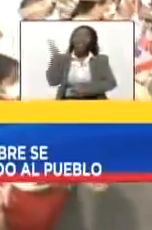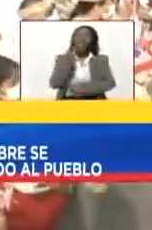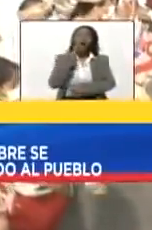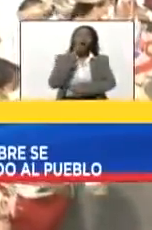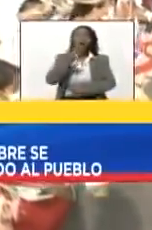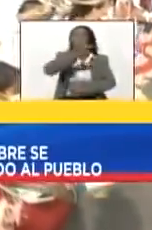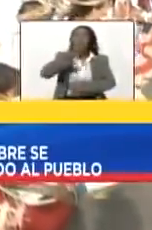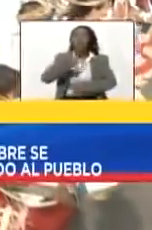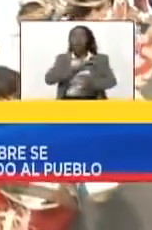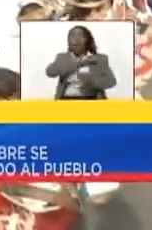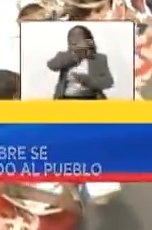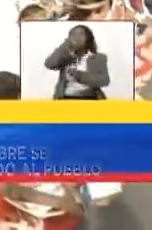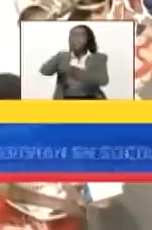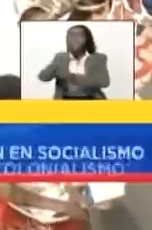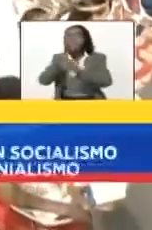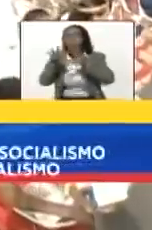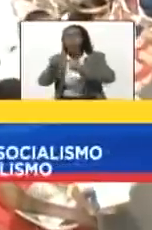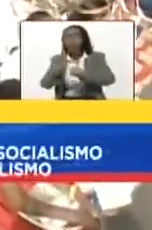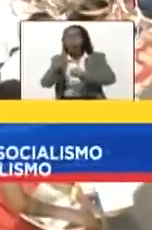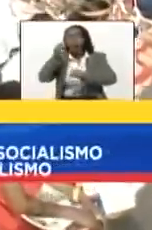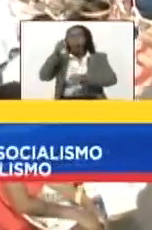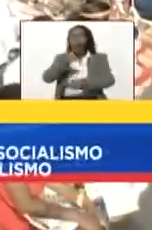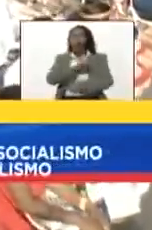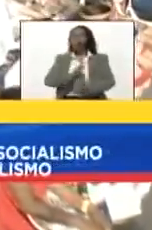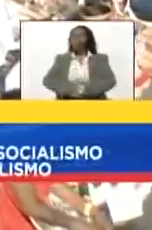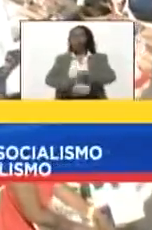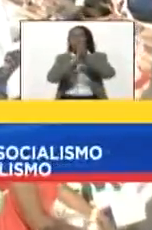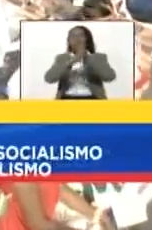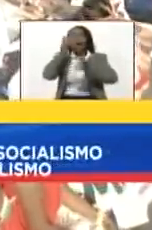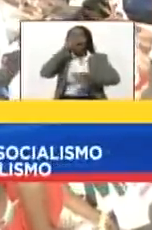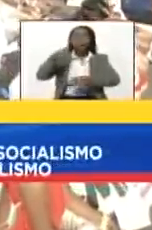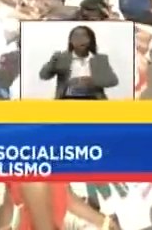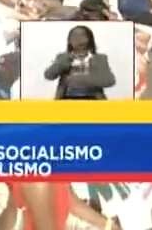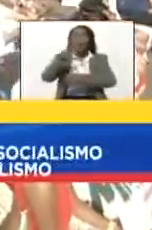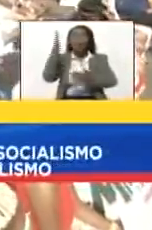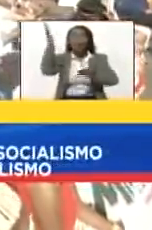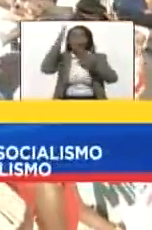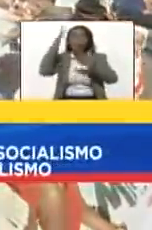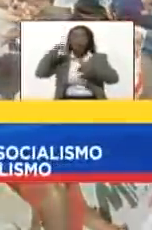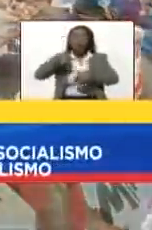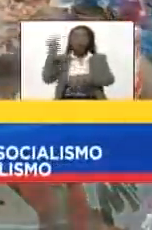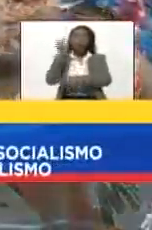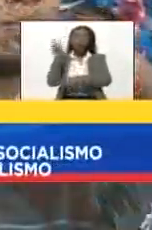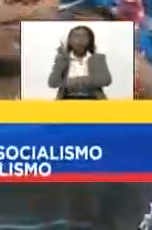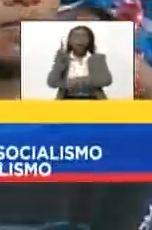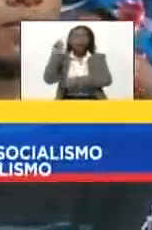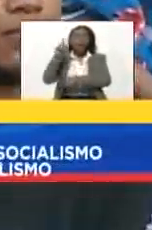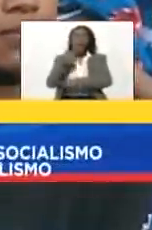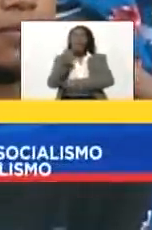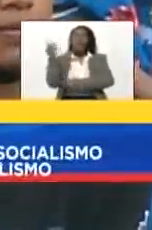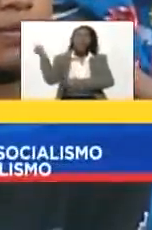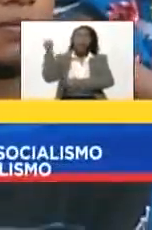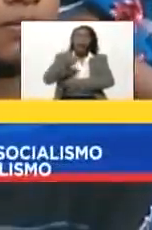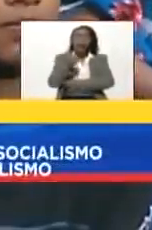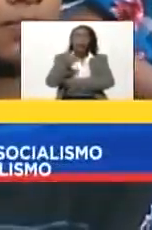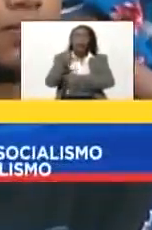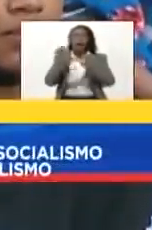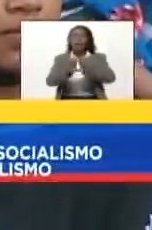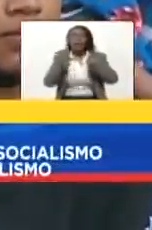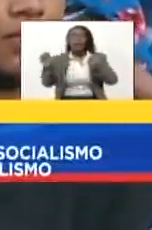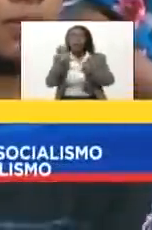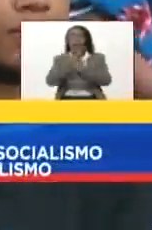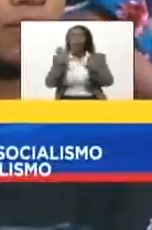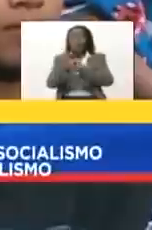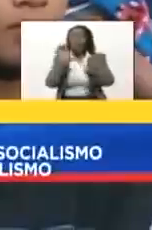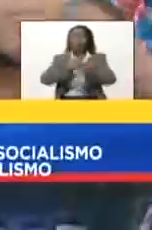indígenas. Ellos dicen que vinieron a traer la civilización, la educación, la cultura, porque aquí